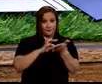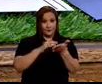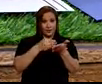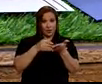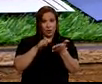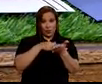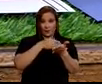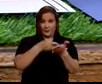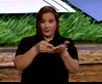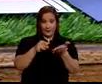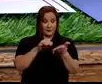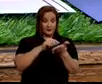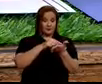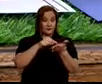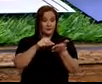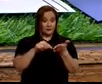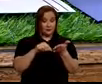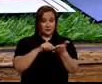Ok.